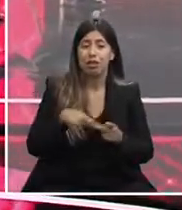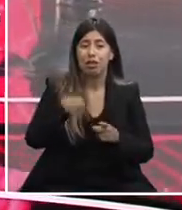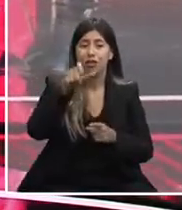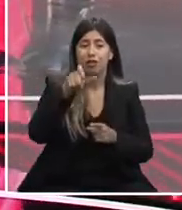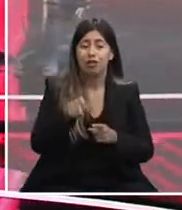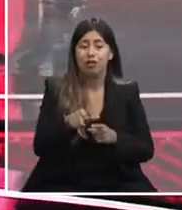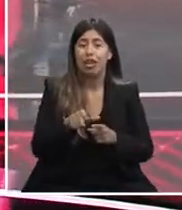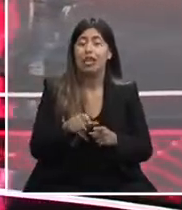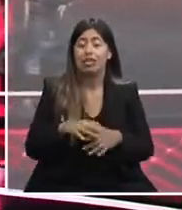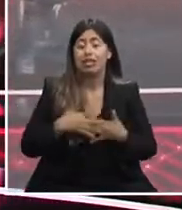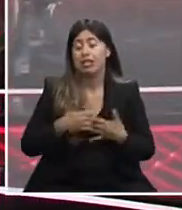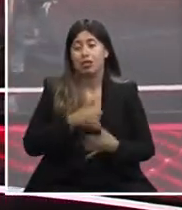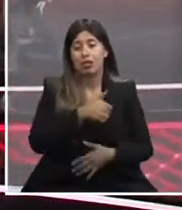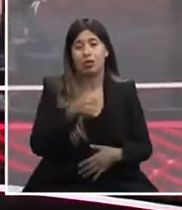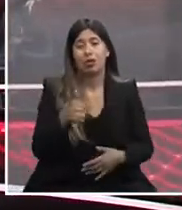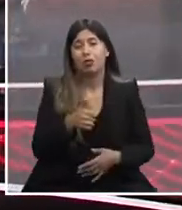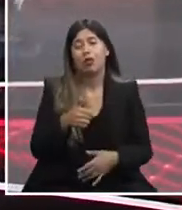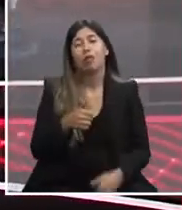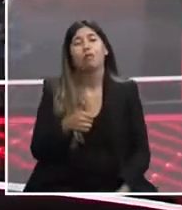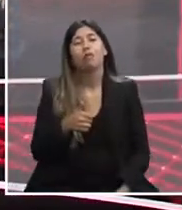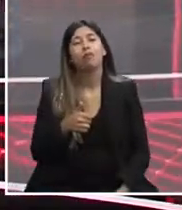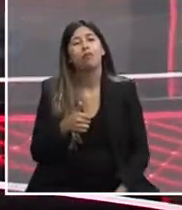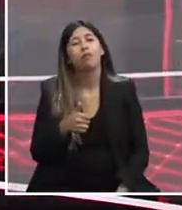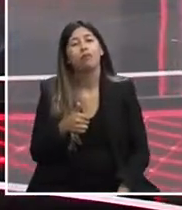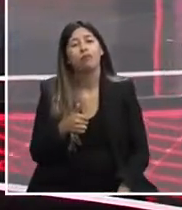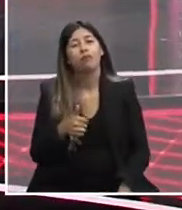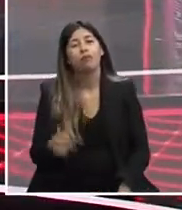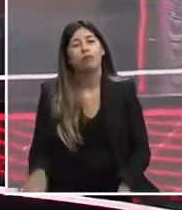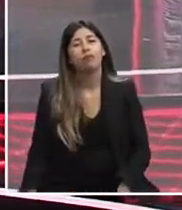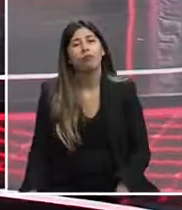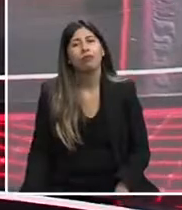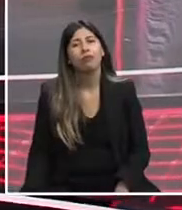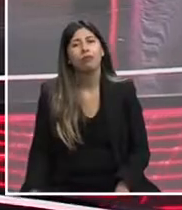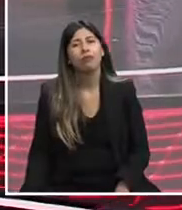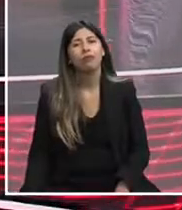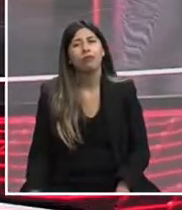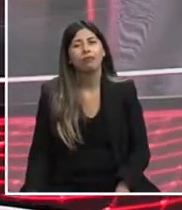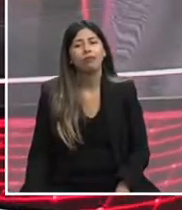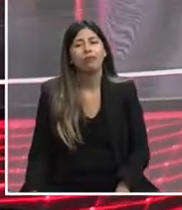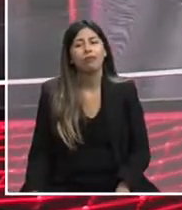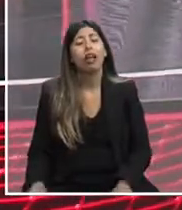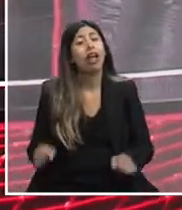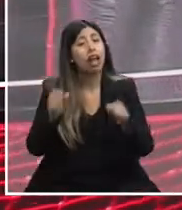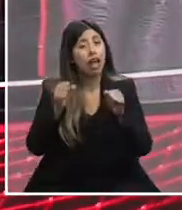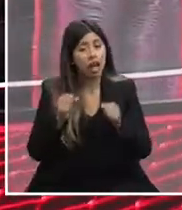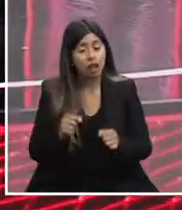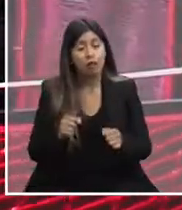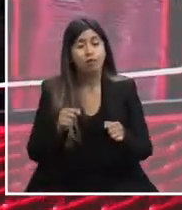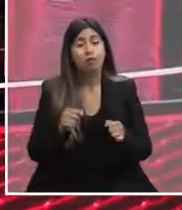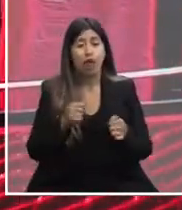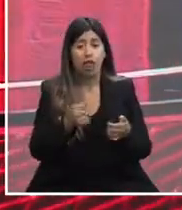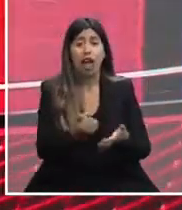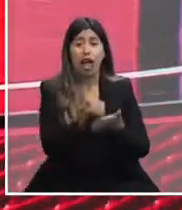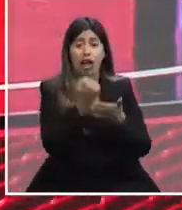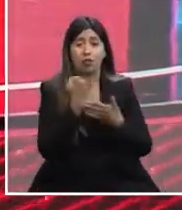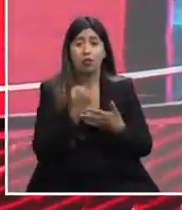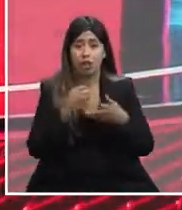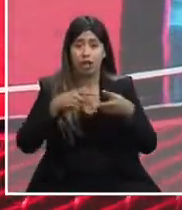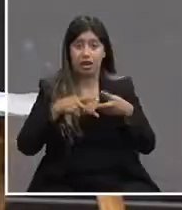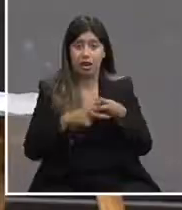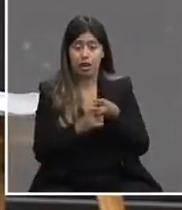¿verdad? Puede ser efectivamente una herramienta al servicio de la evolución de nuestra propia